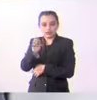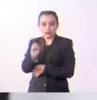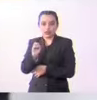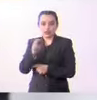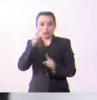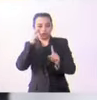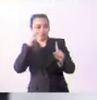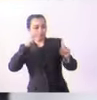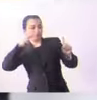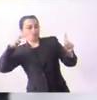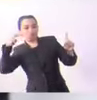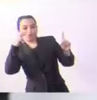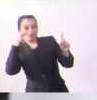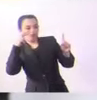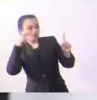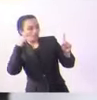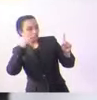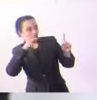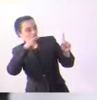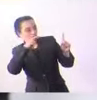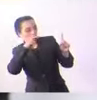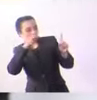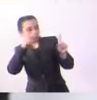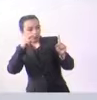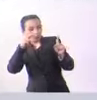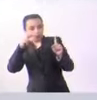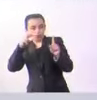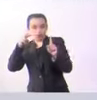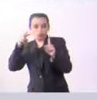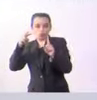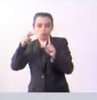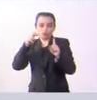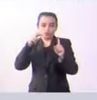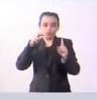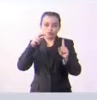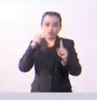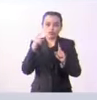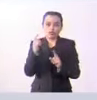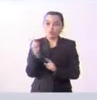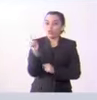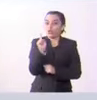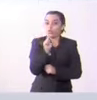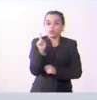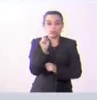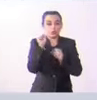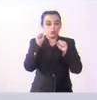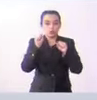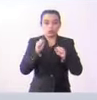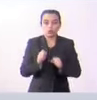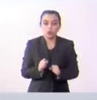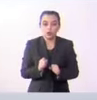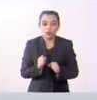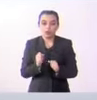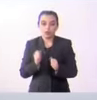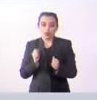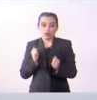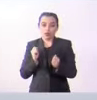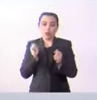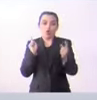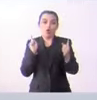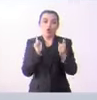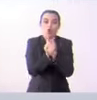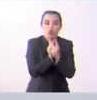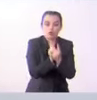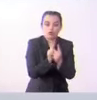decir que solo puede ver lo que hacen los personajes en el cuento, pero no puede conocer lo que